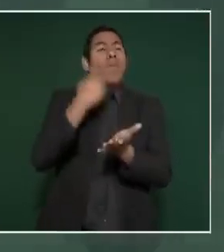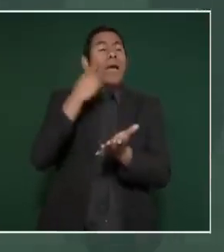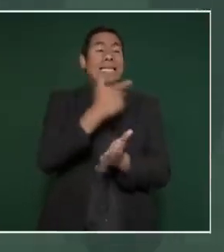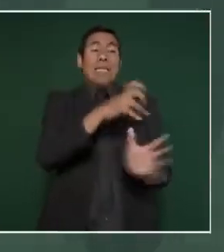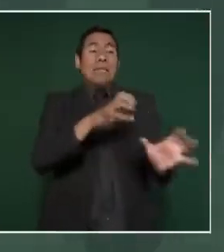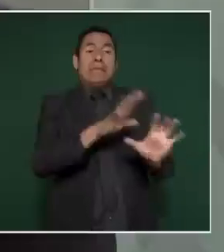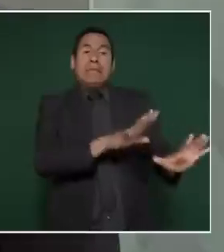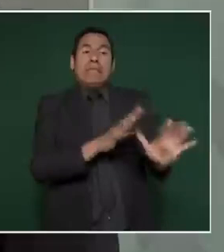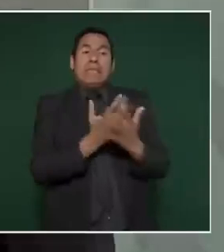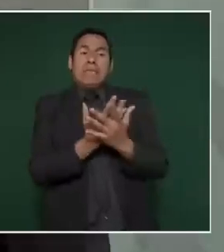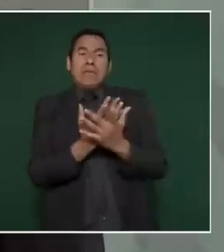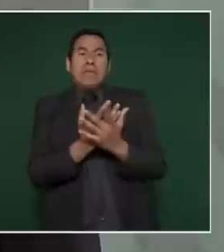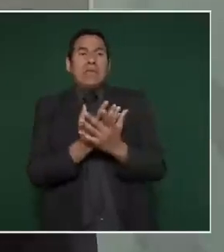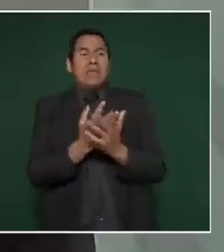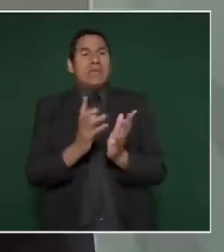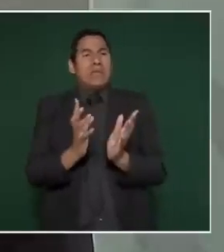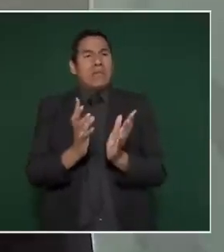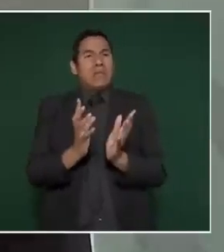Ya,